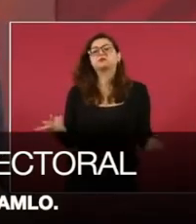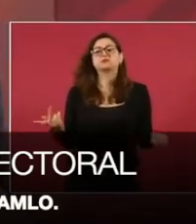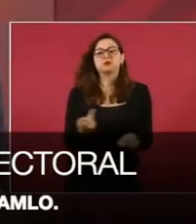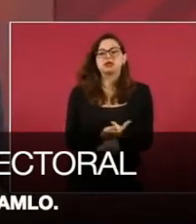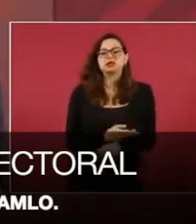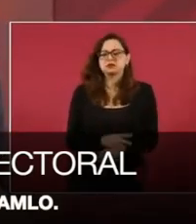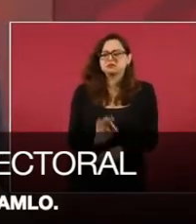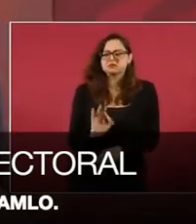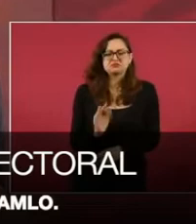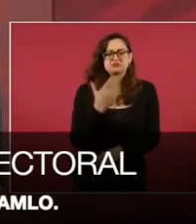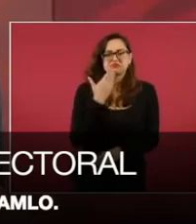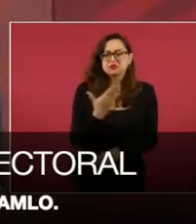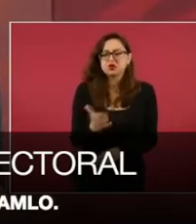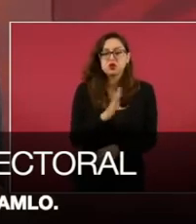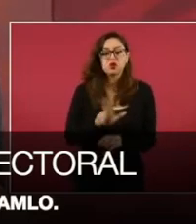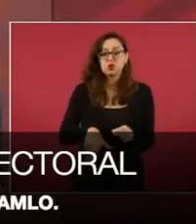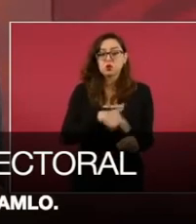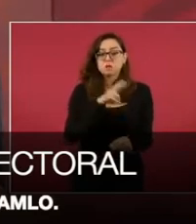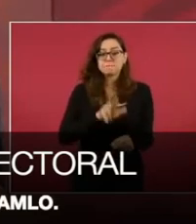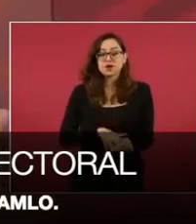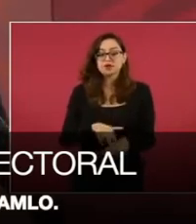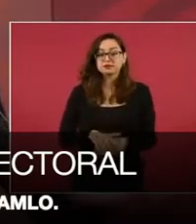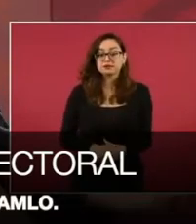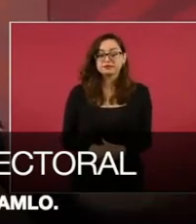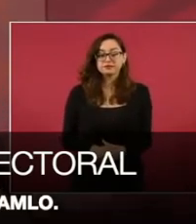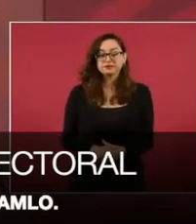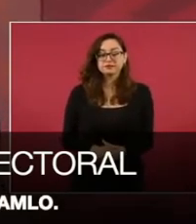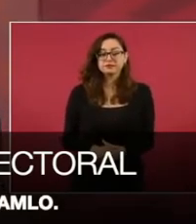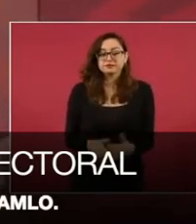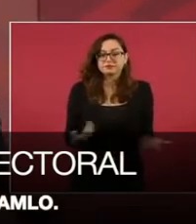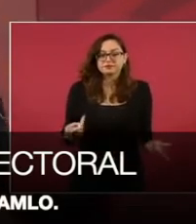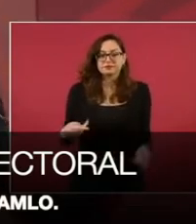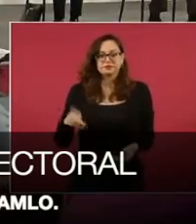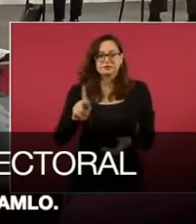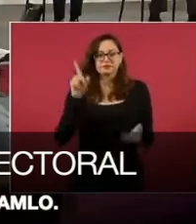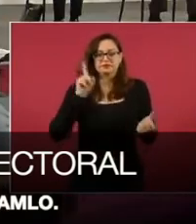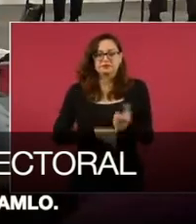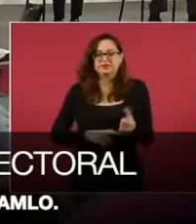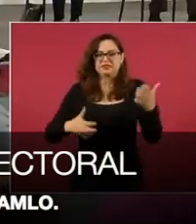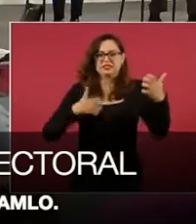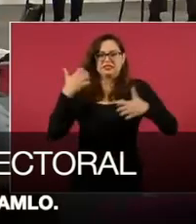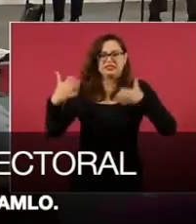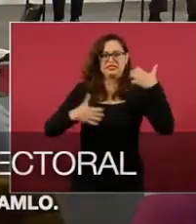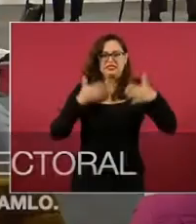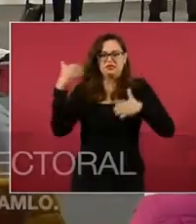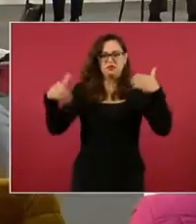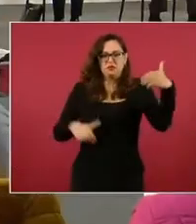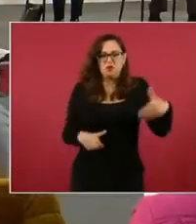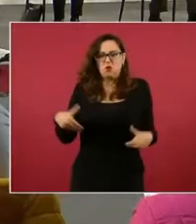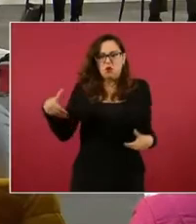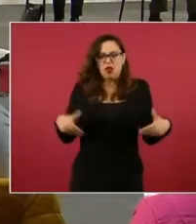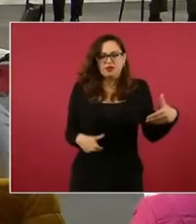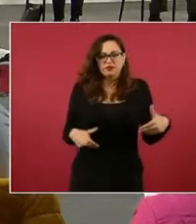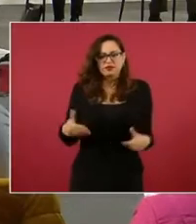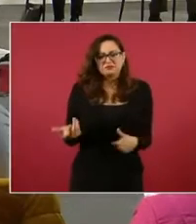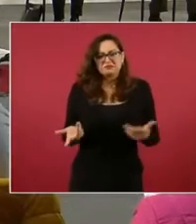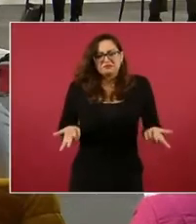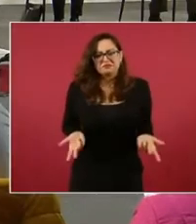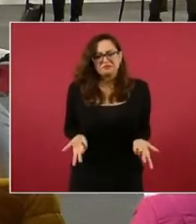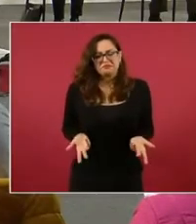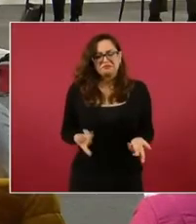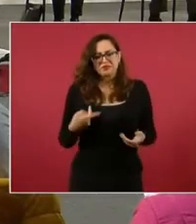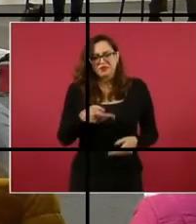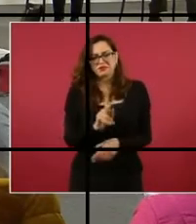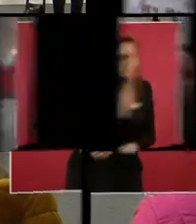los legisladores actúen como auténticos representantes populares, que le pregunten a la gente antes de votar qué opinan,